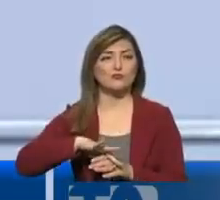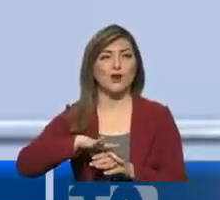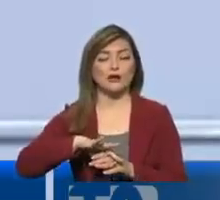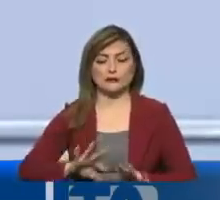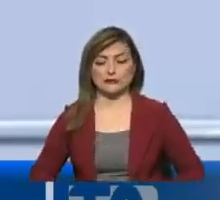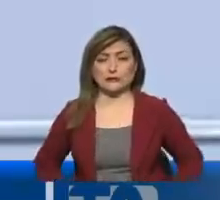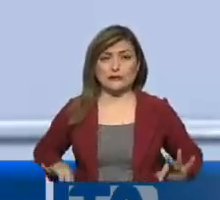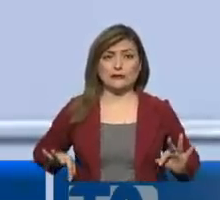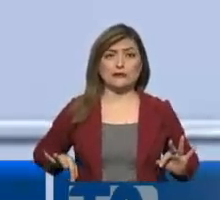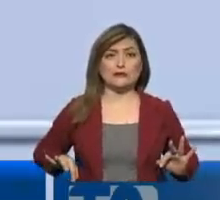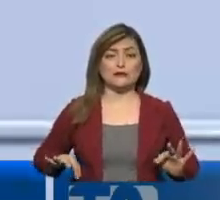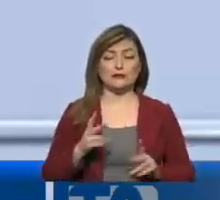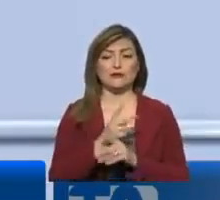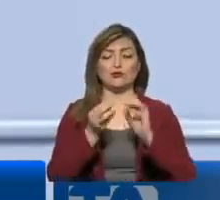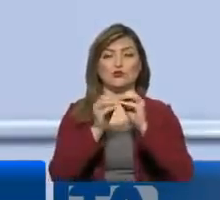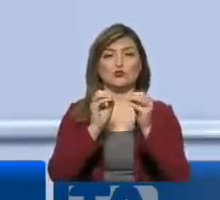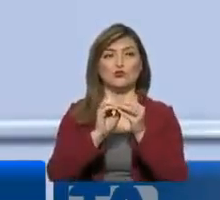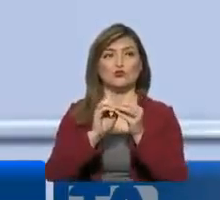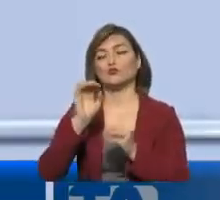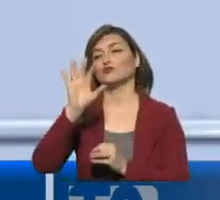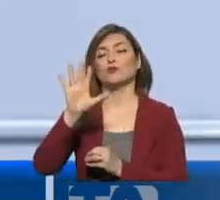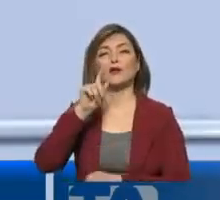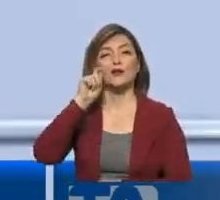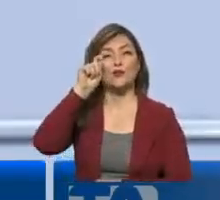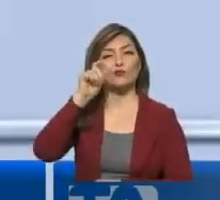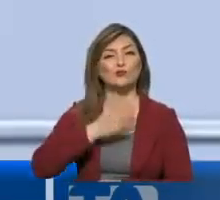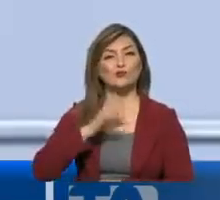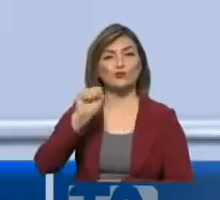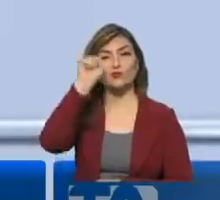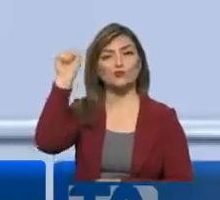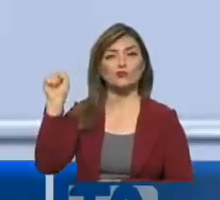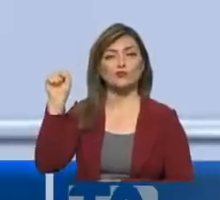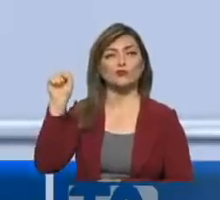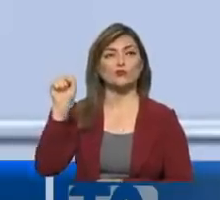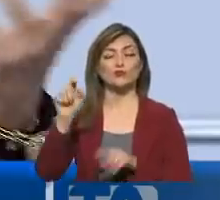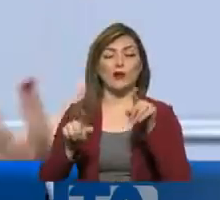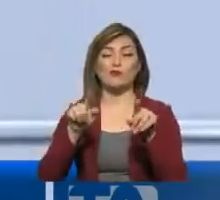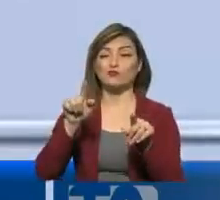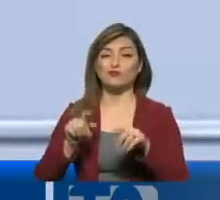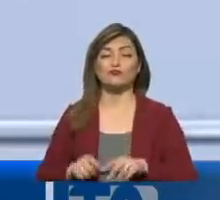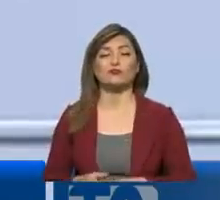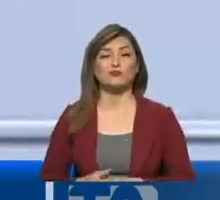abstención que los concejales de Revolución Ciudadana reclamaron como un derecho y votaron así, a pesar de que